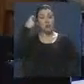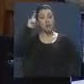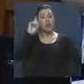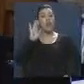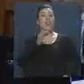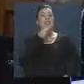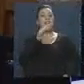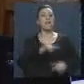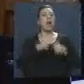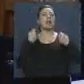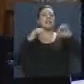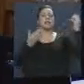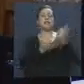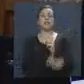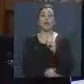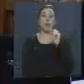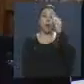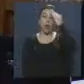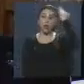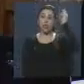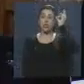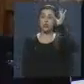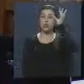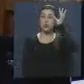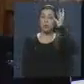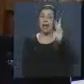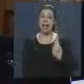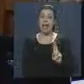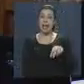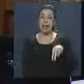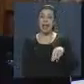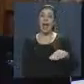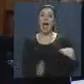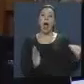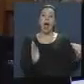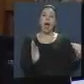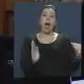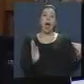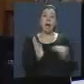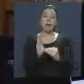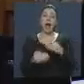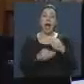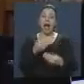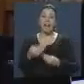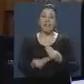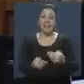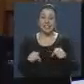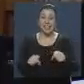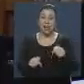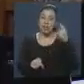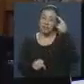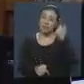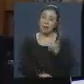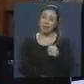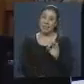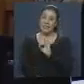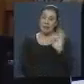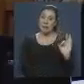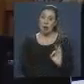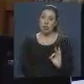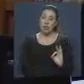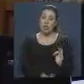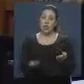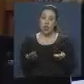cantar victoria. Hace algunos días nos enteramos de que Renovación Nacional apoyaría el avance que hoy día se proyecta hacia el 60%